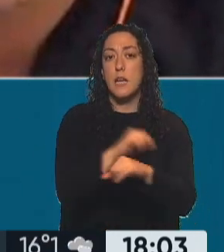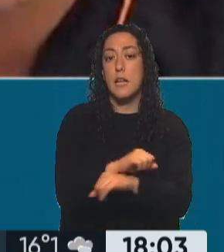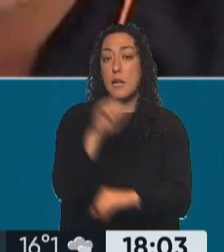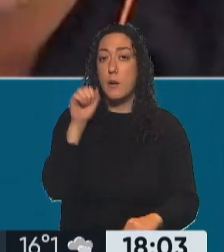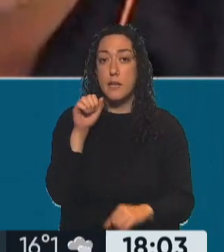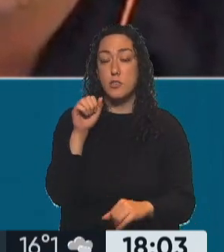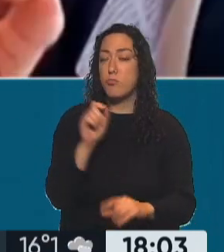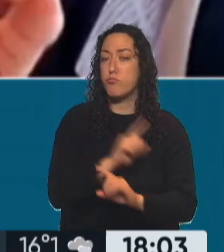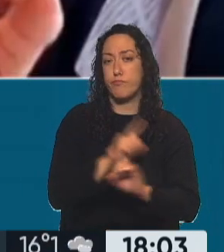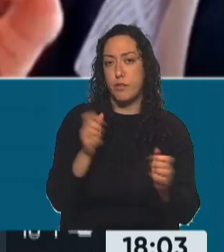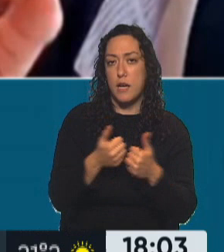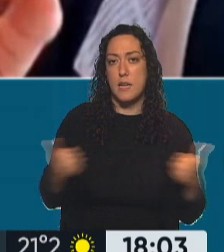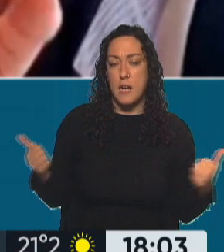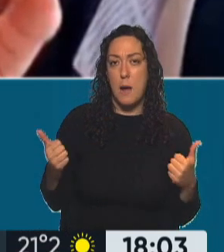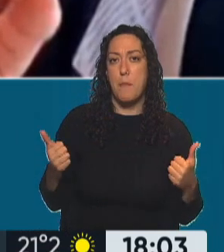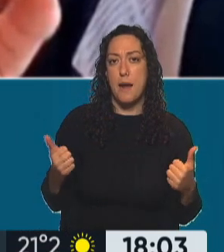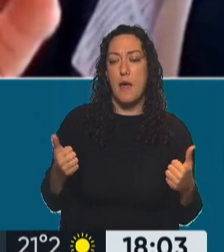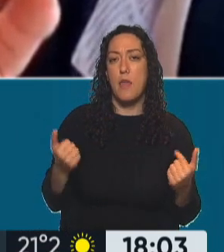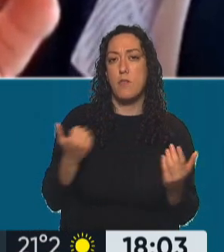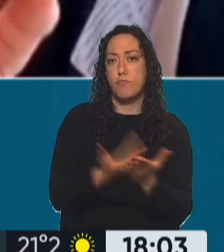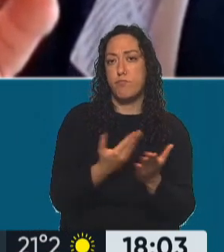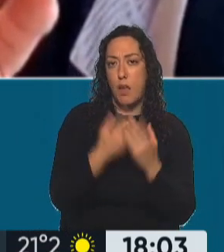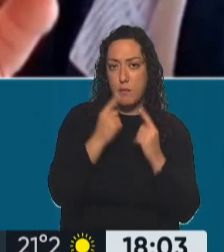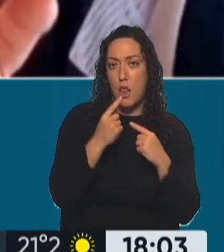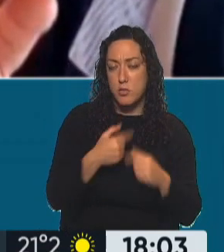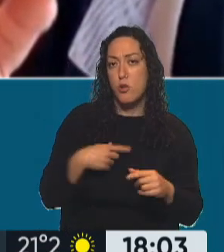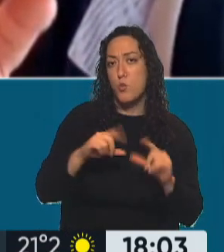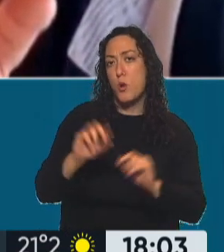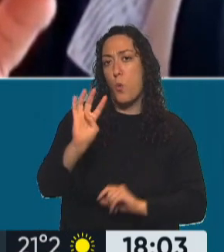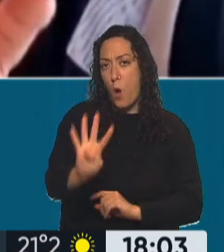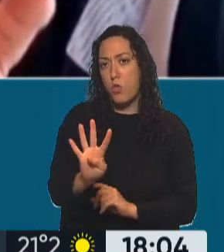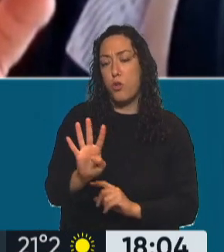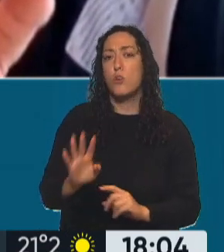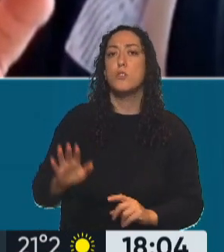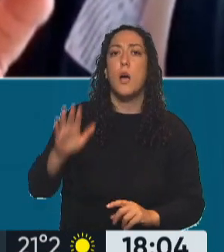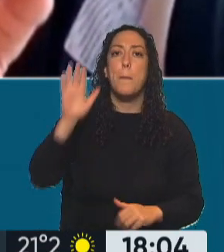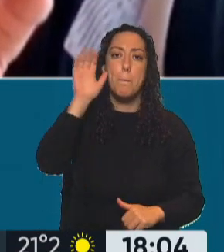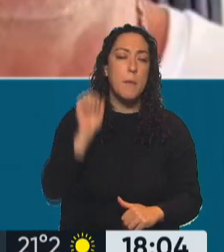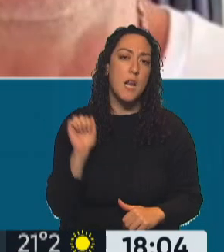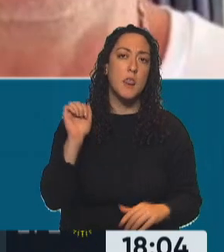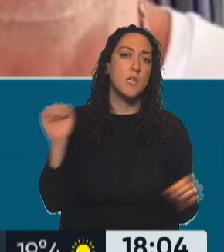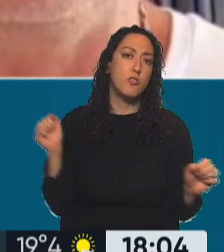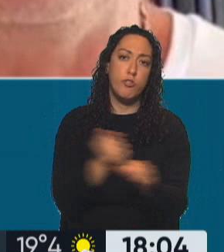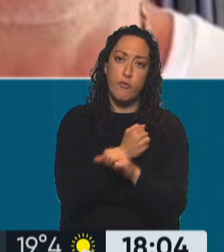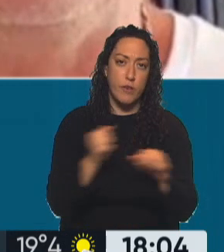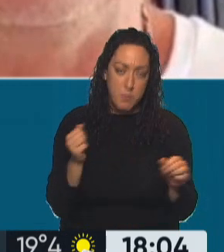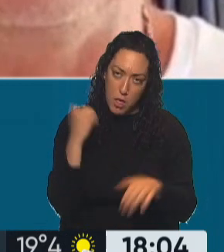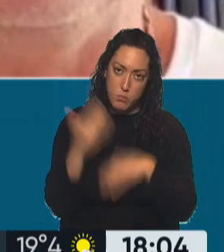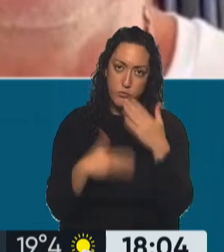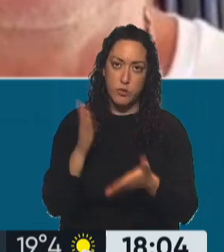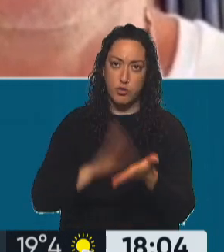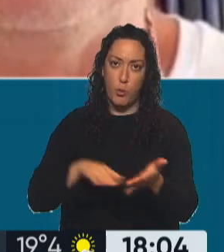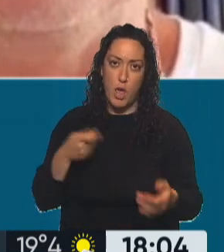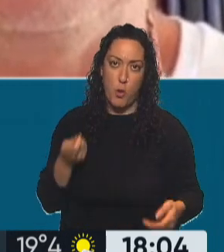Sala Cuarta de la Cámara de Apelaciones, la que confirmó el martes su procesamiento por homicidio.